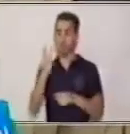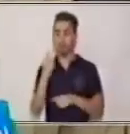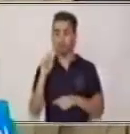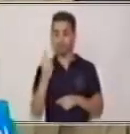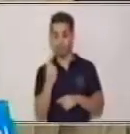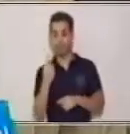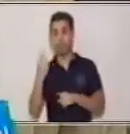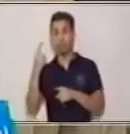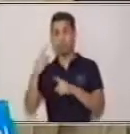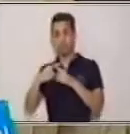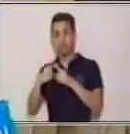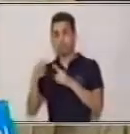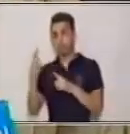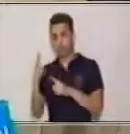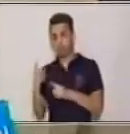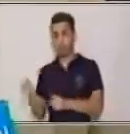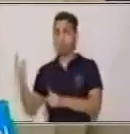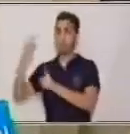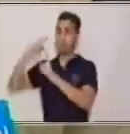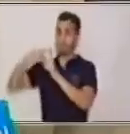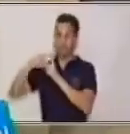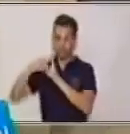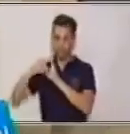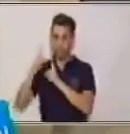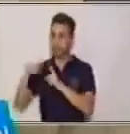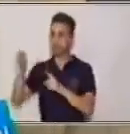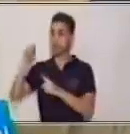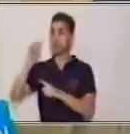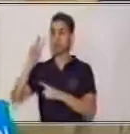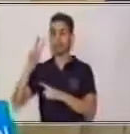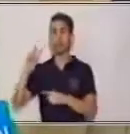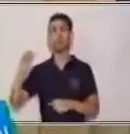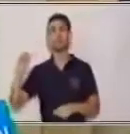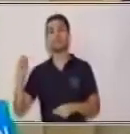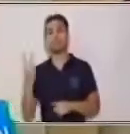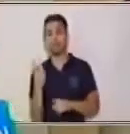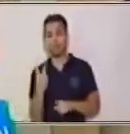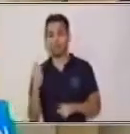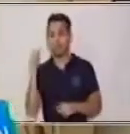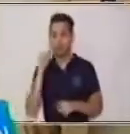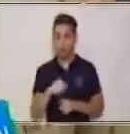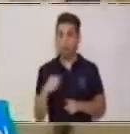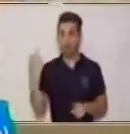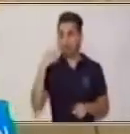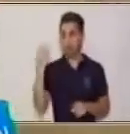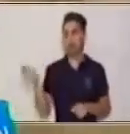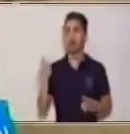el cuadrado del segundo. Ahora, ese mismo caso lo vamos a volver negativo.